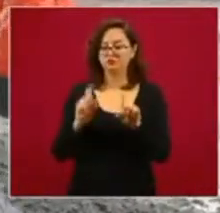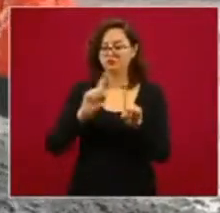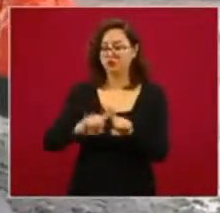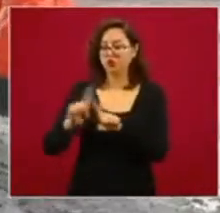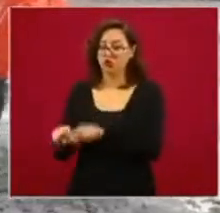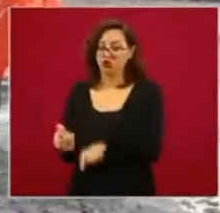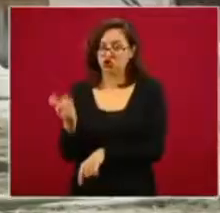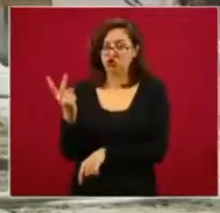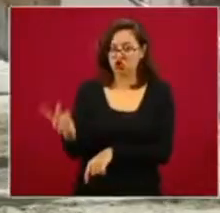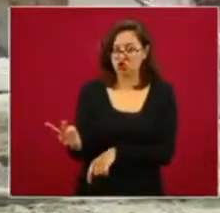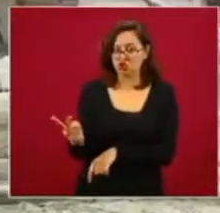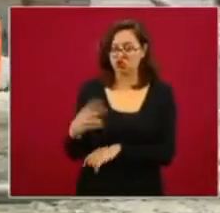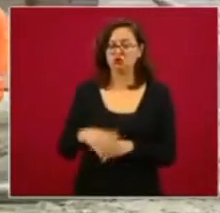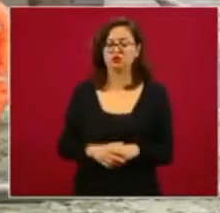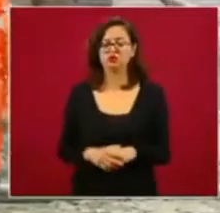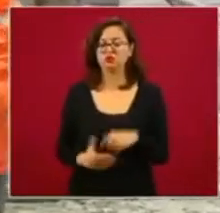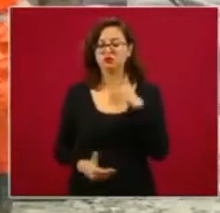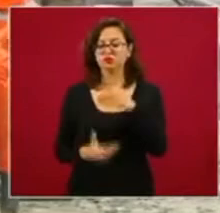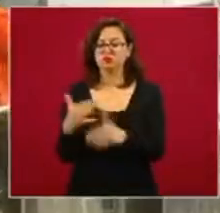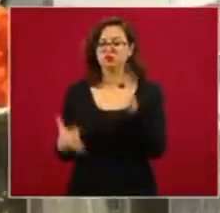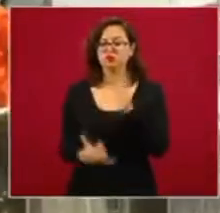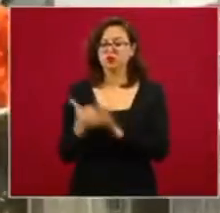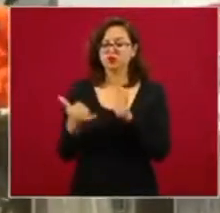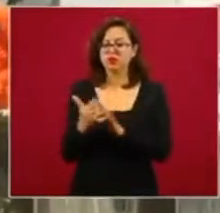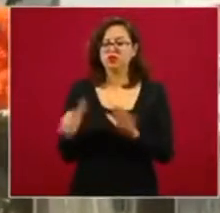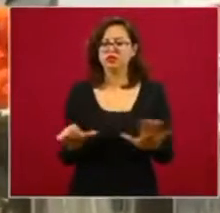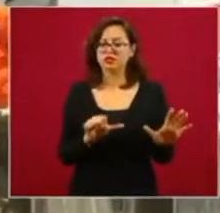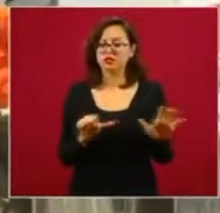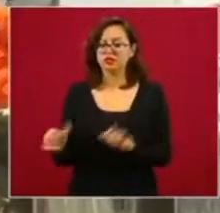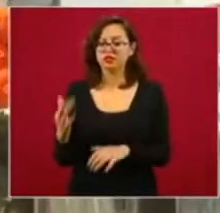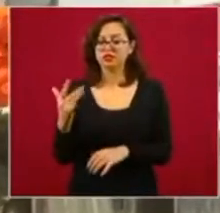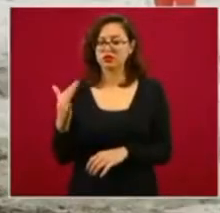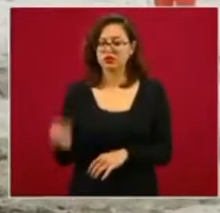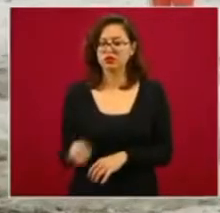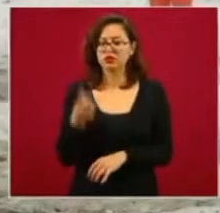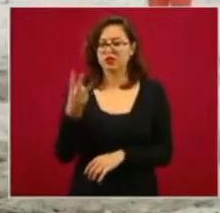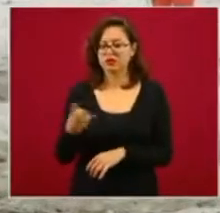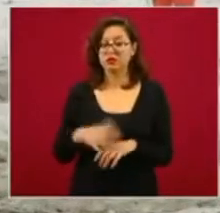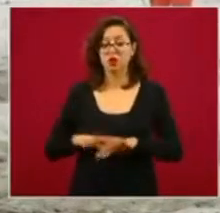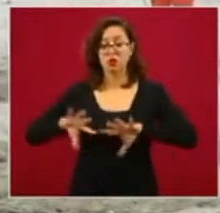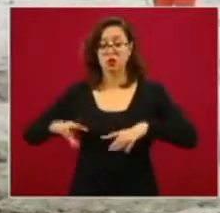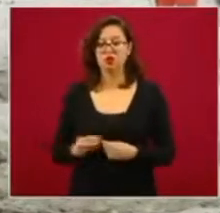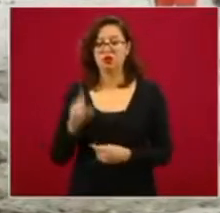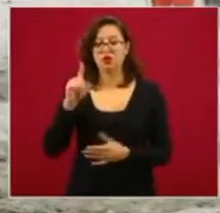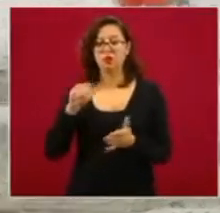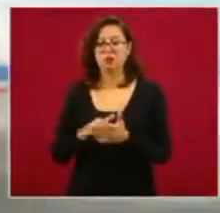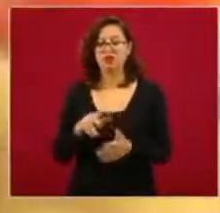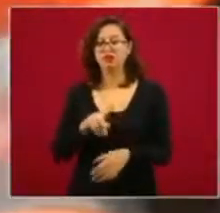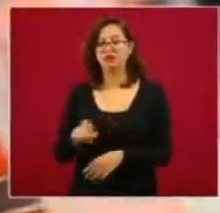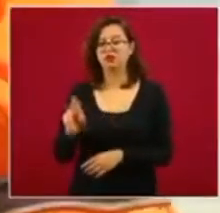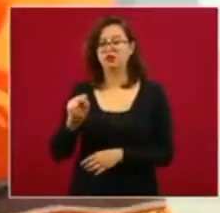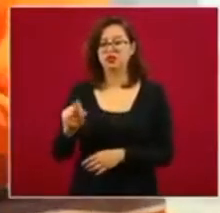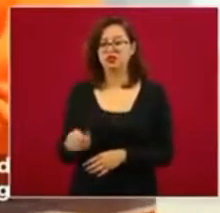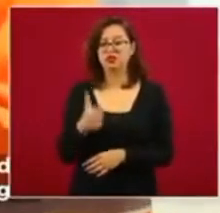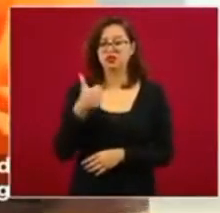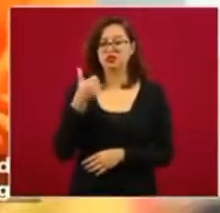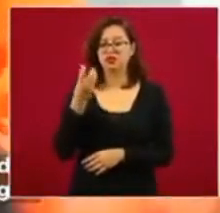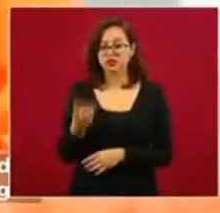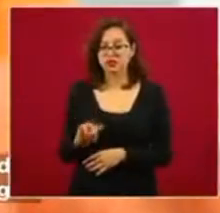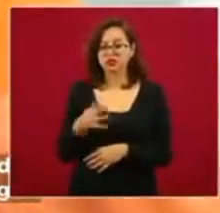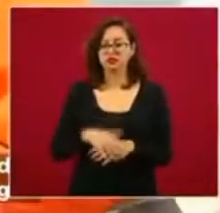ICA Fluor, se llevan construidas 653 pilas de un total de 1.183. En el